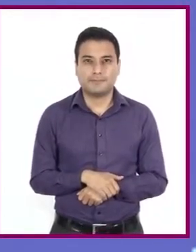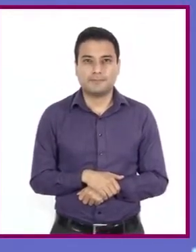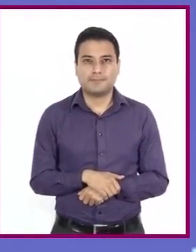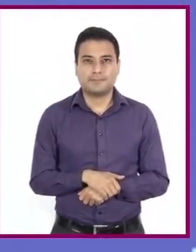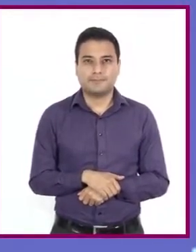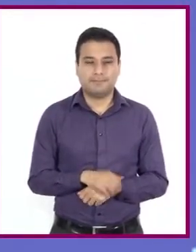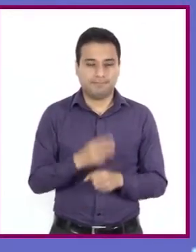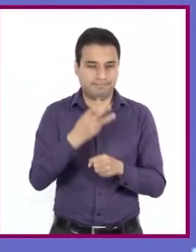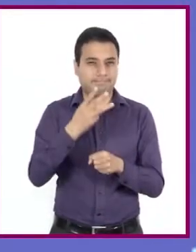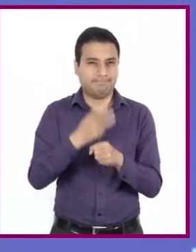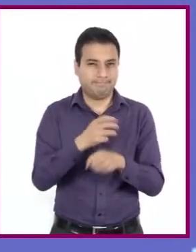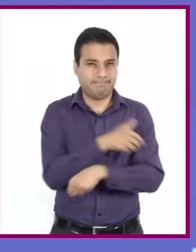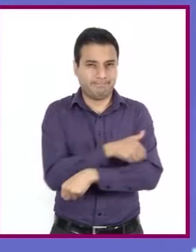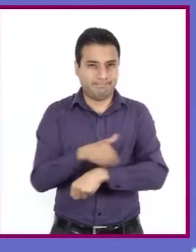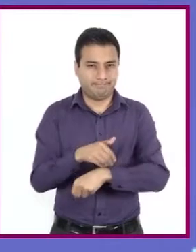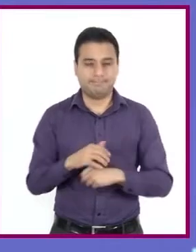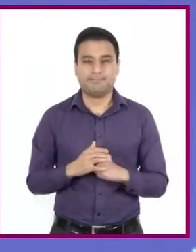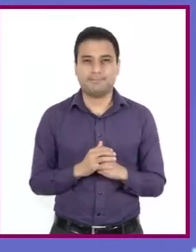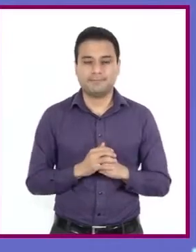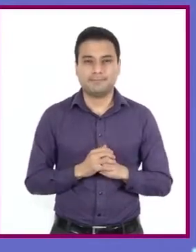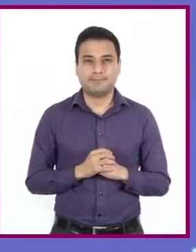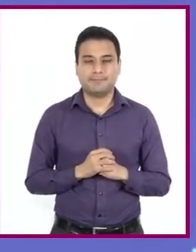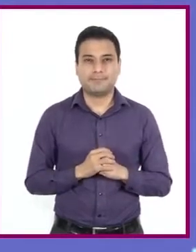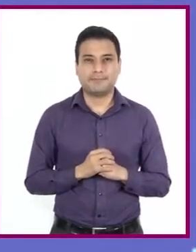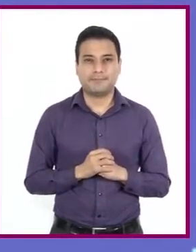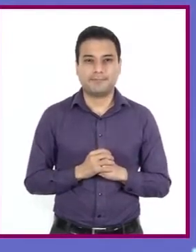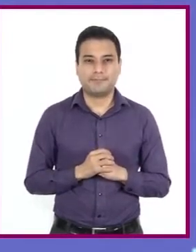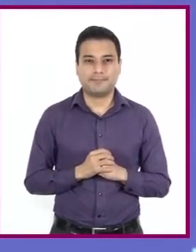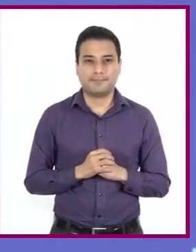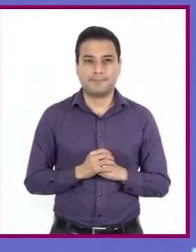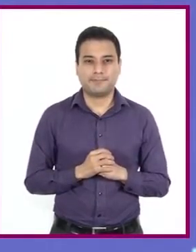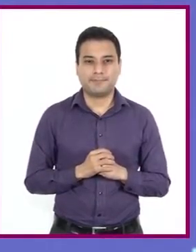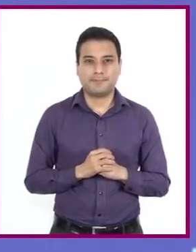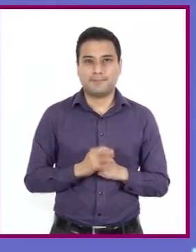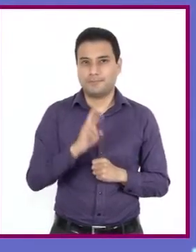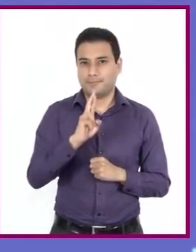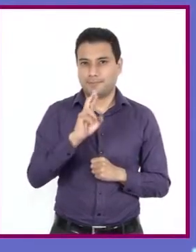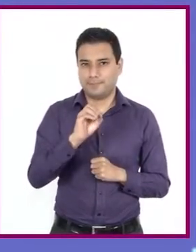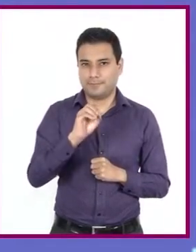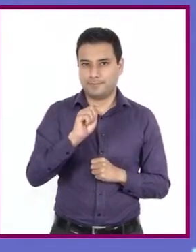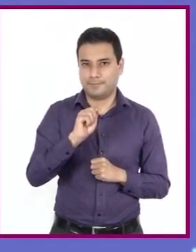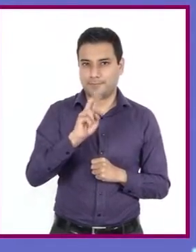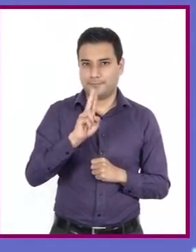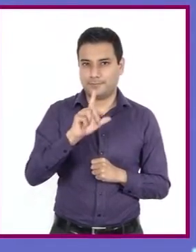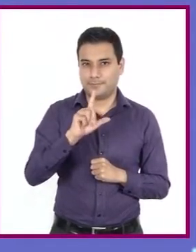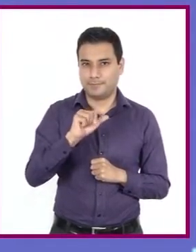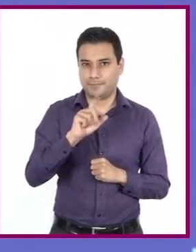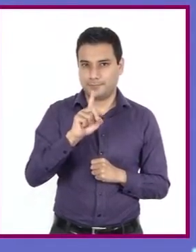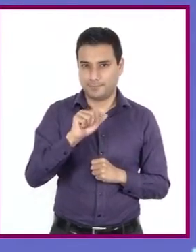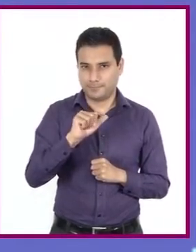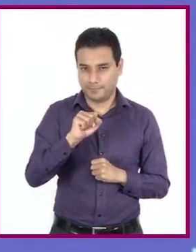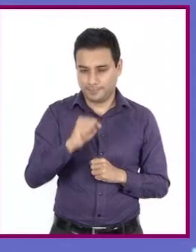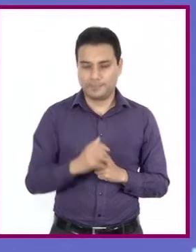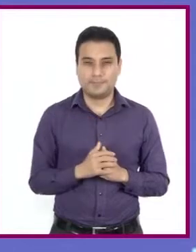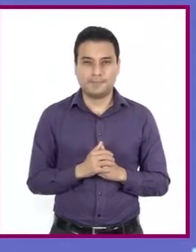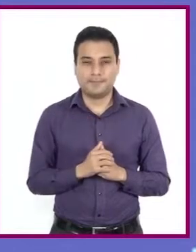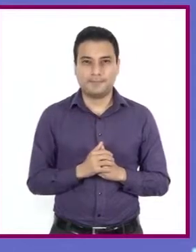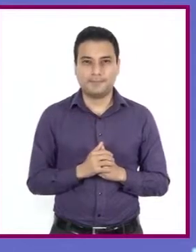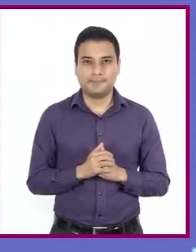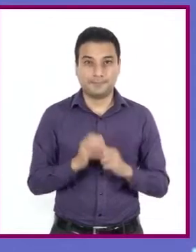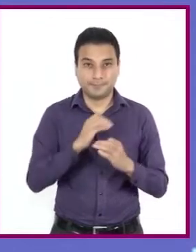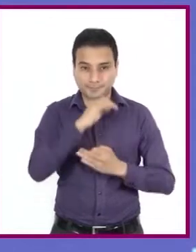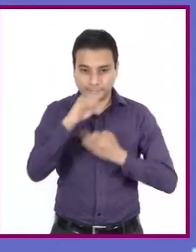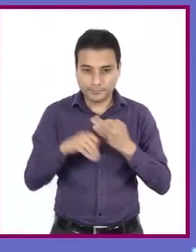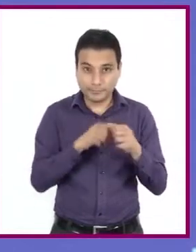Tercer familia importante, la familia de las fuentes rotuladas. Todos los tipos